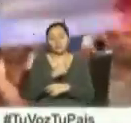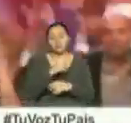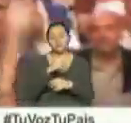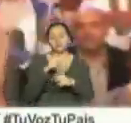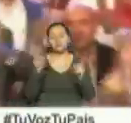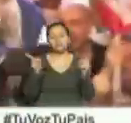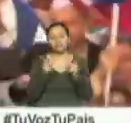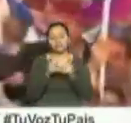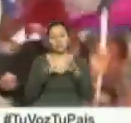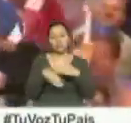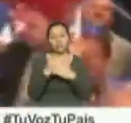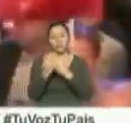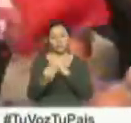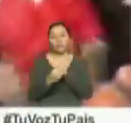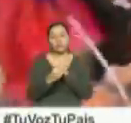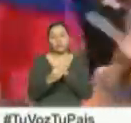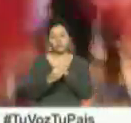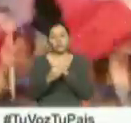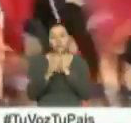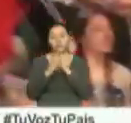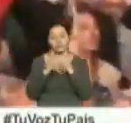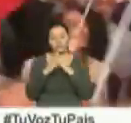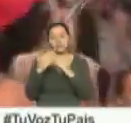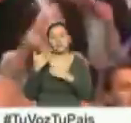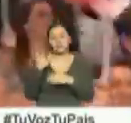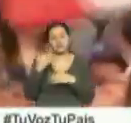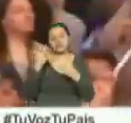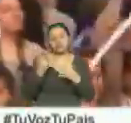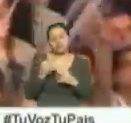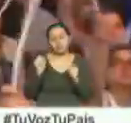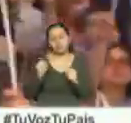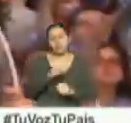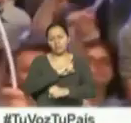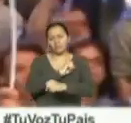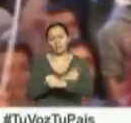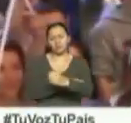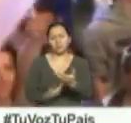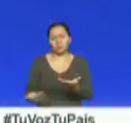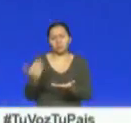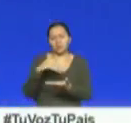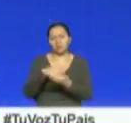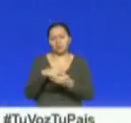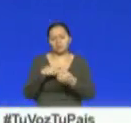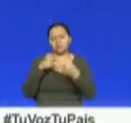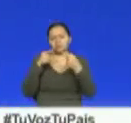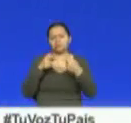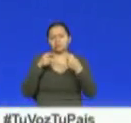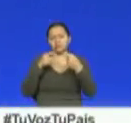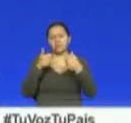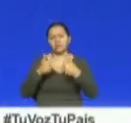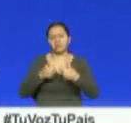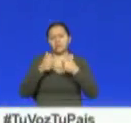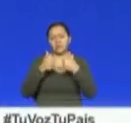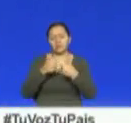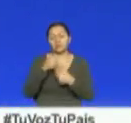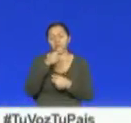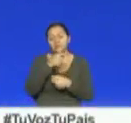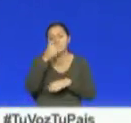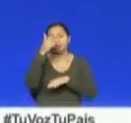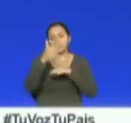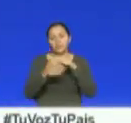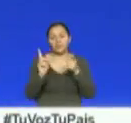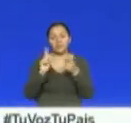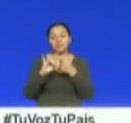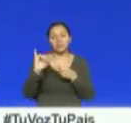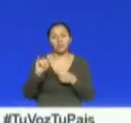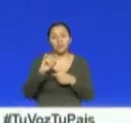extractos de un nuevo libro en el que afirma que tiene la suficiente fuerza para librar esa batalla. Sarkozy tiene plazo hasta el